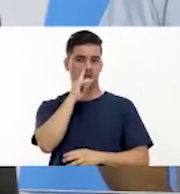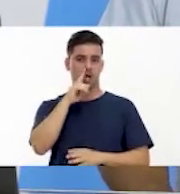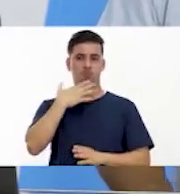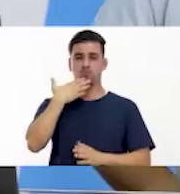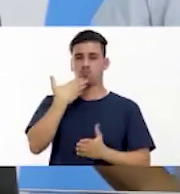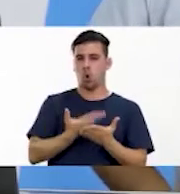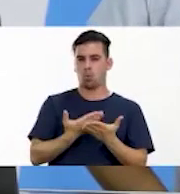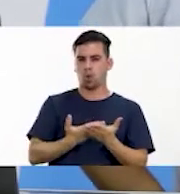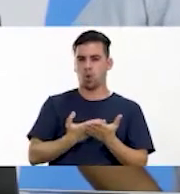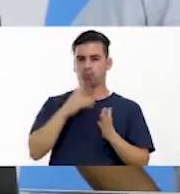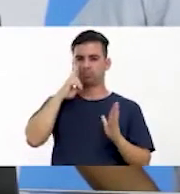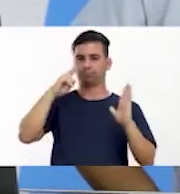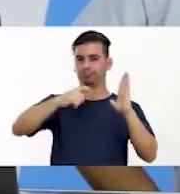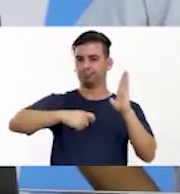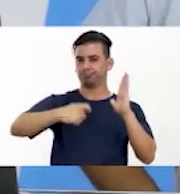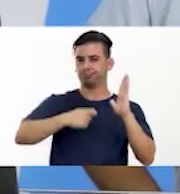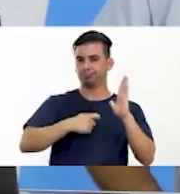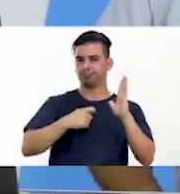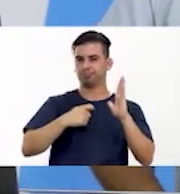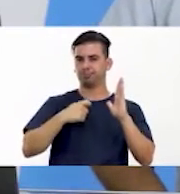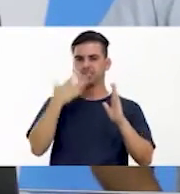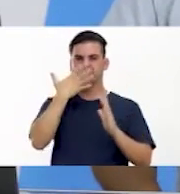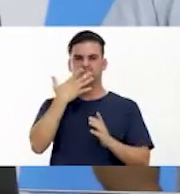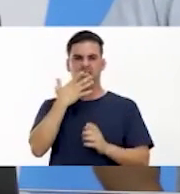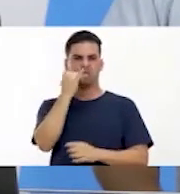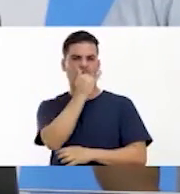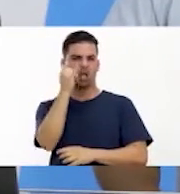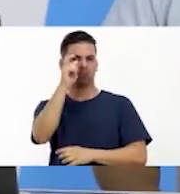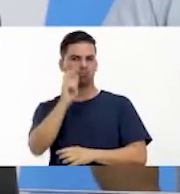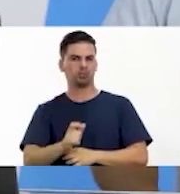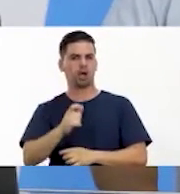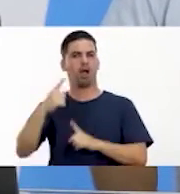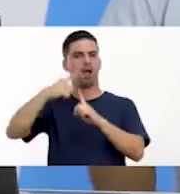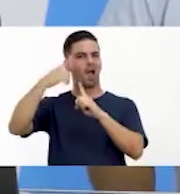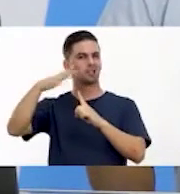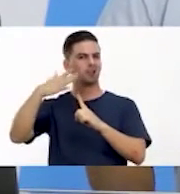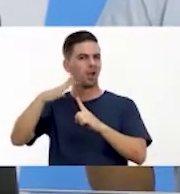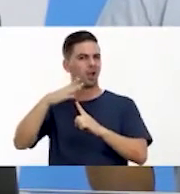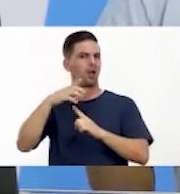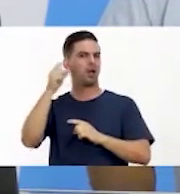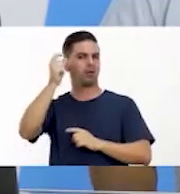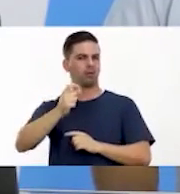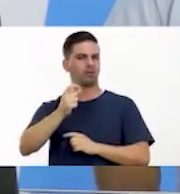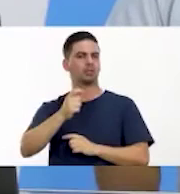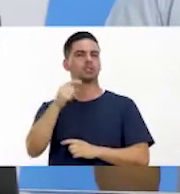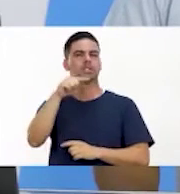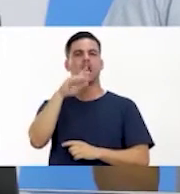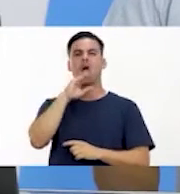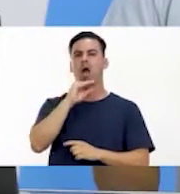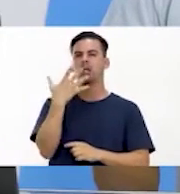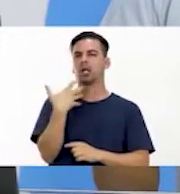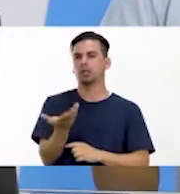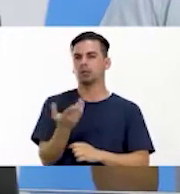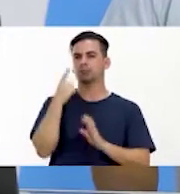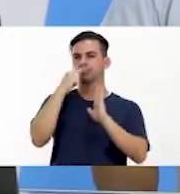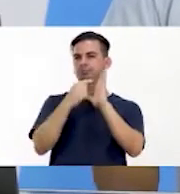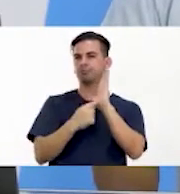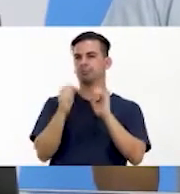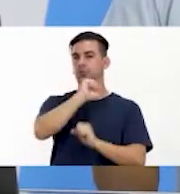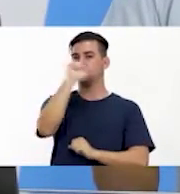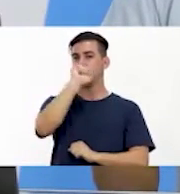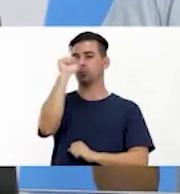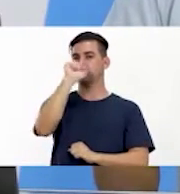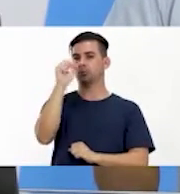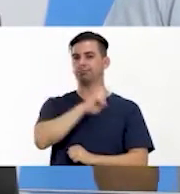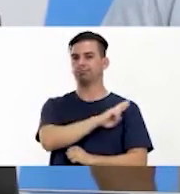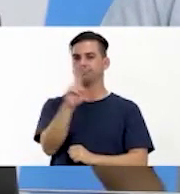Y para cerrar, les propongo un material que fue confeccionado por jóvenes extranjeros que se refieren a los